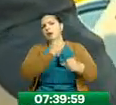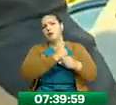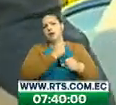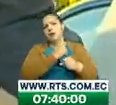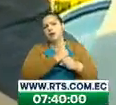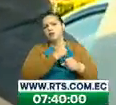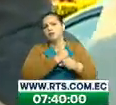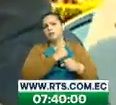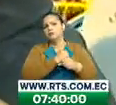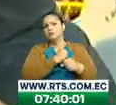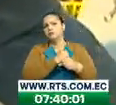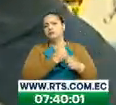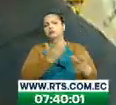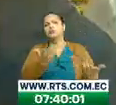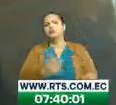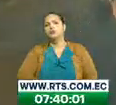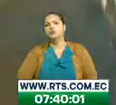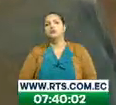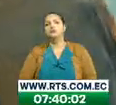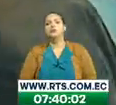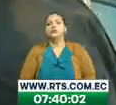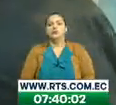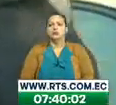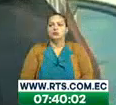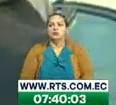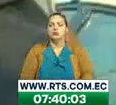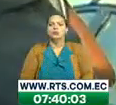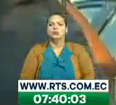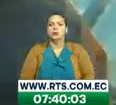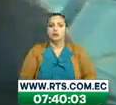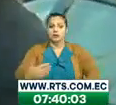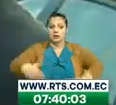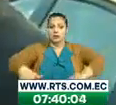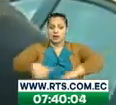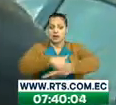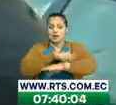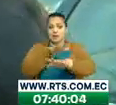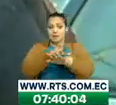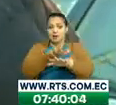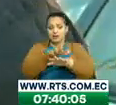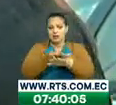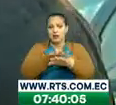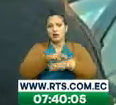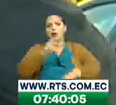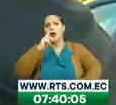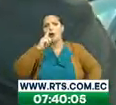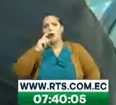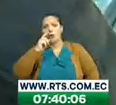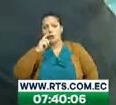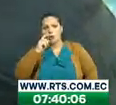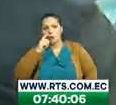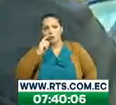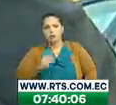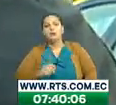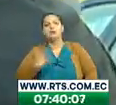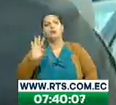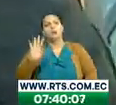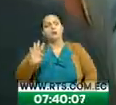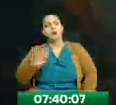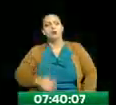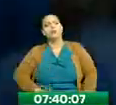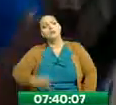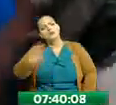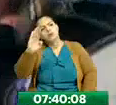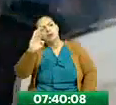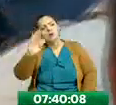señor? Él en Achala. Unos pasajeros por el centro y ha venido a dejar unos pasajeros acá y le han quitado el